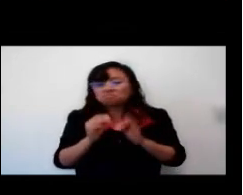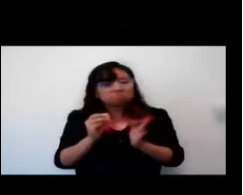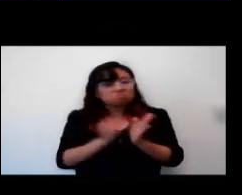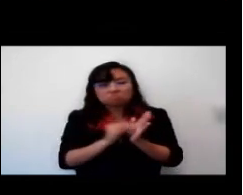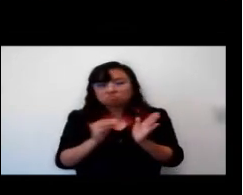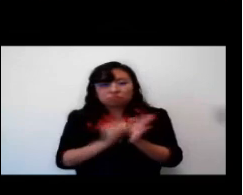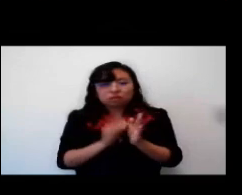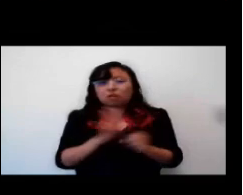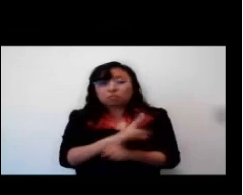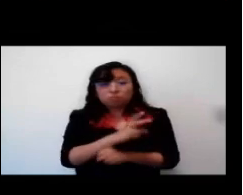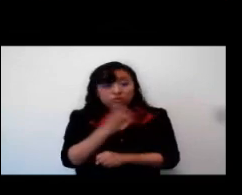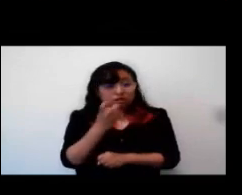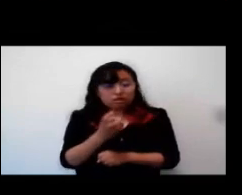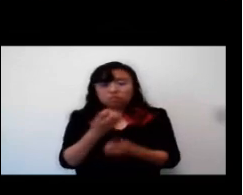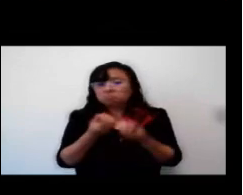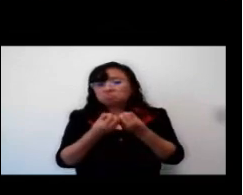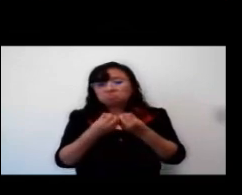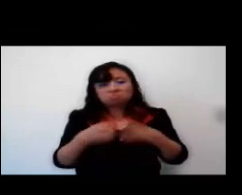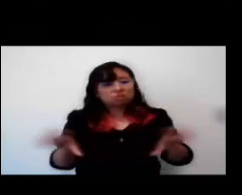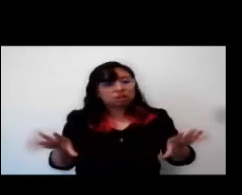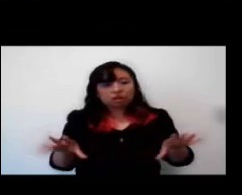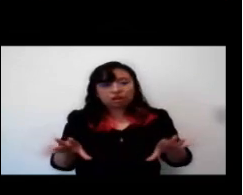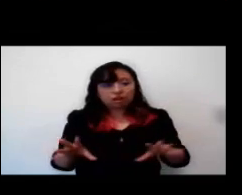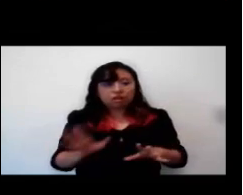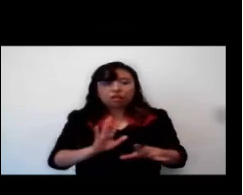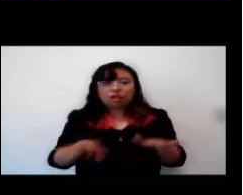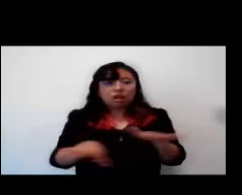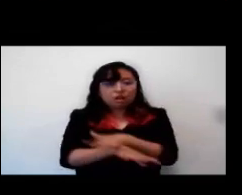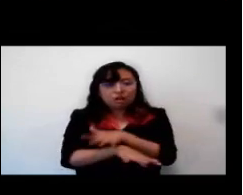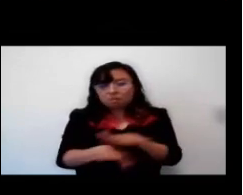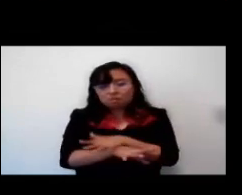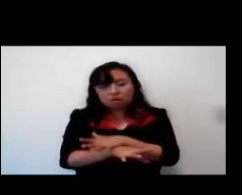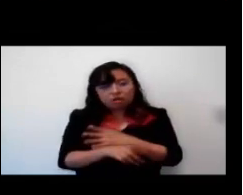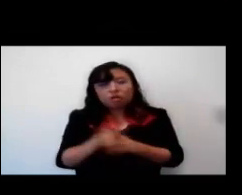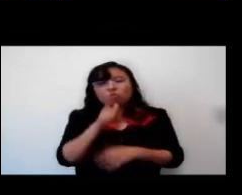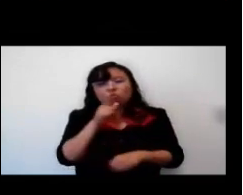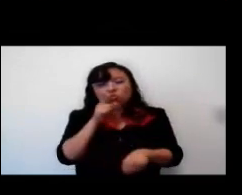ya no existen y no nos van a poder hacer el cambio a una electricidad